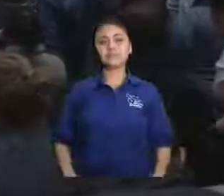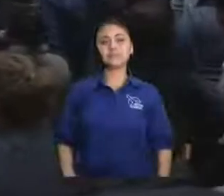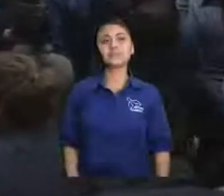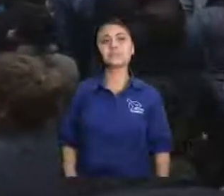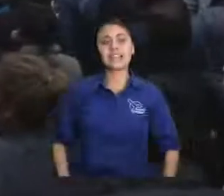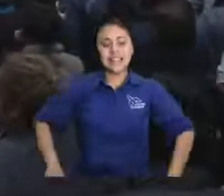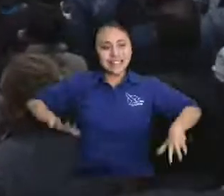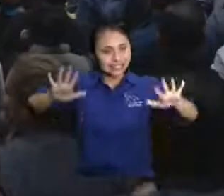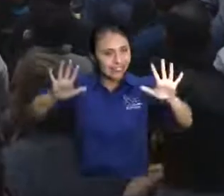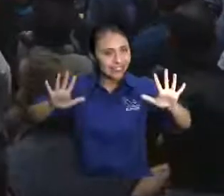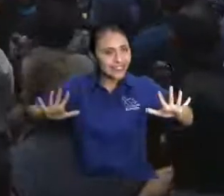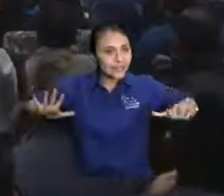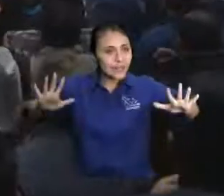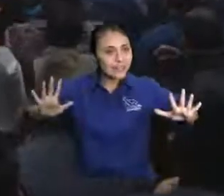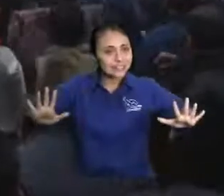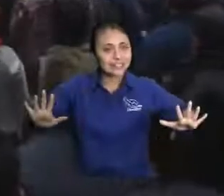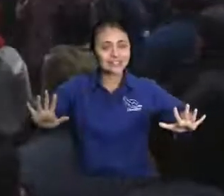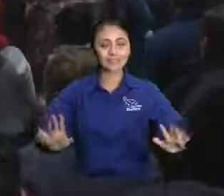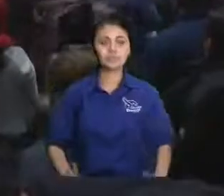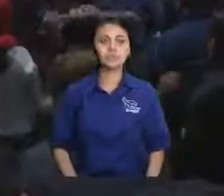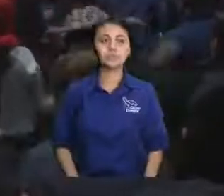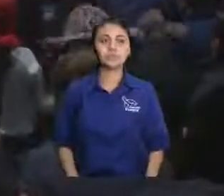Ahorita todavía le estamos sacando las gotitas